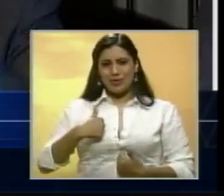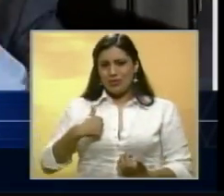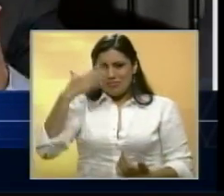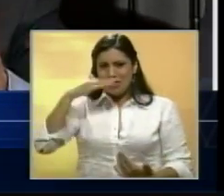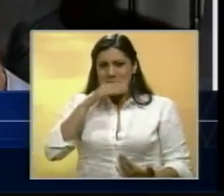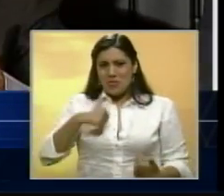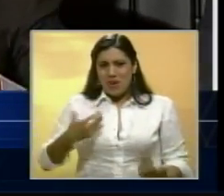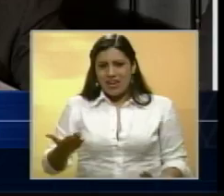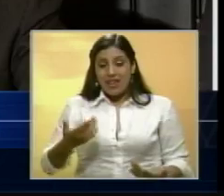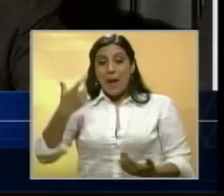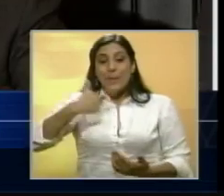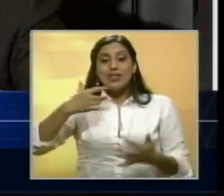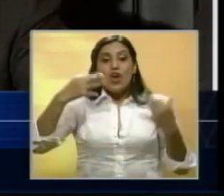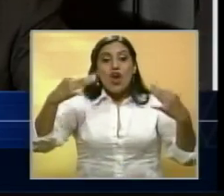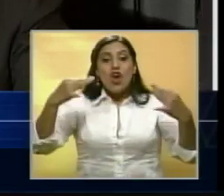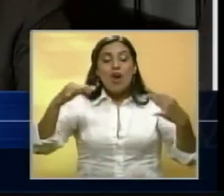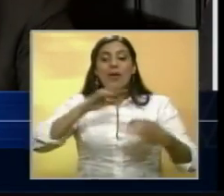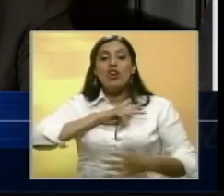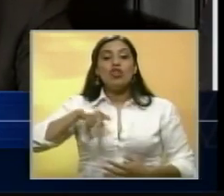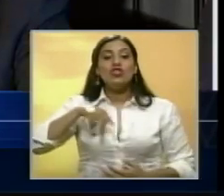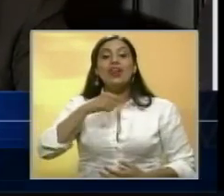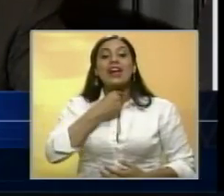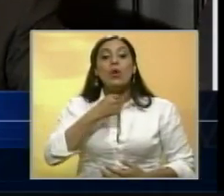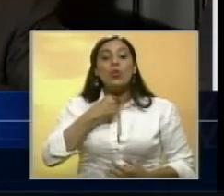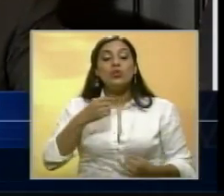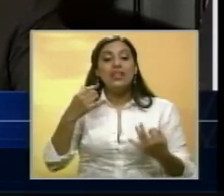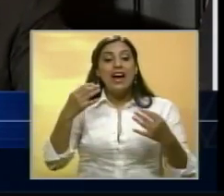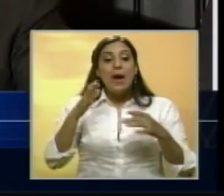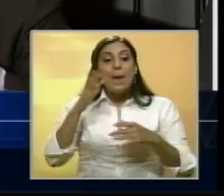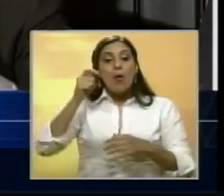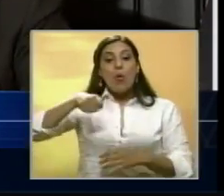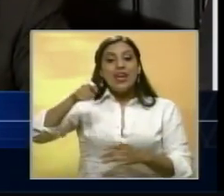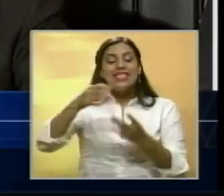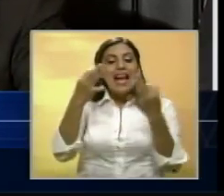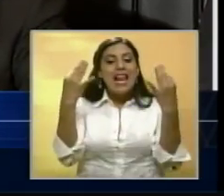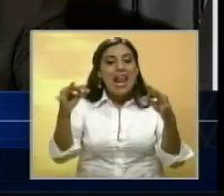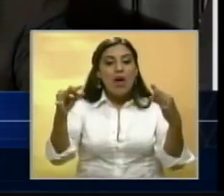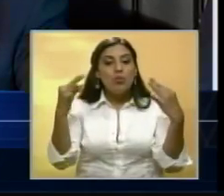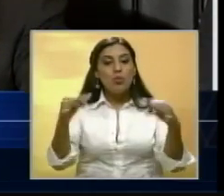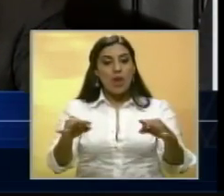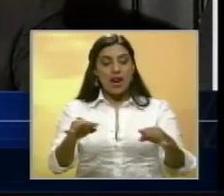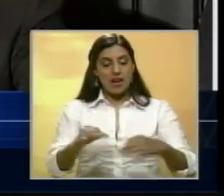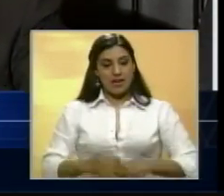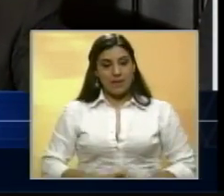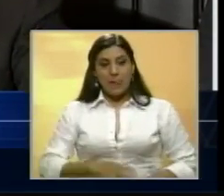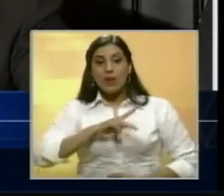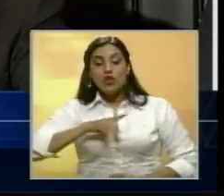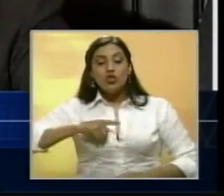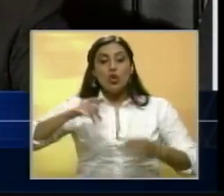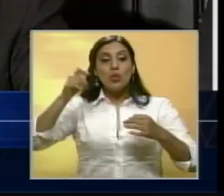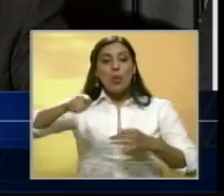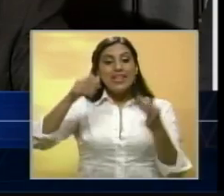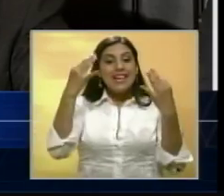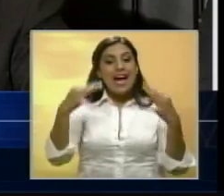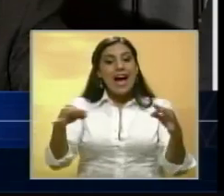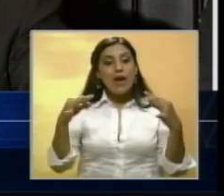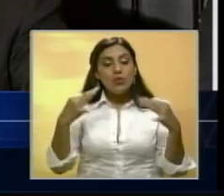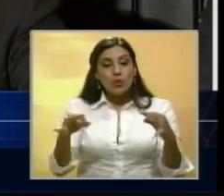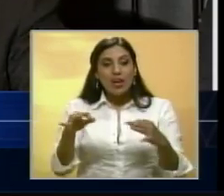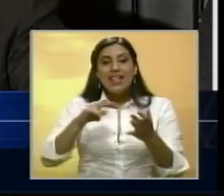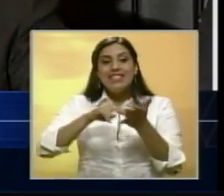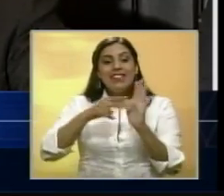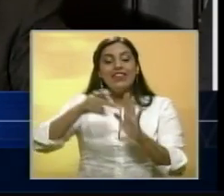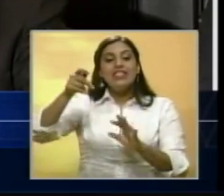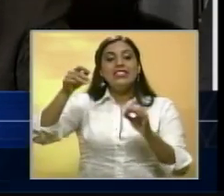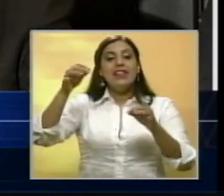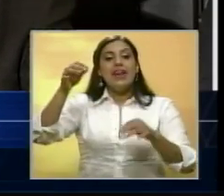A los civiles nos juzgan nuestros jueces naturales, y nuestros jueces naturales son los